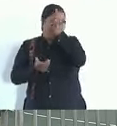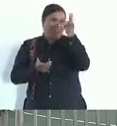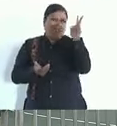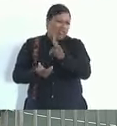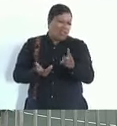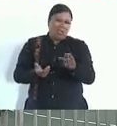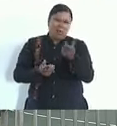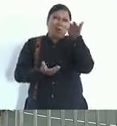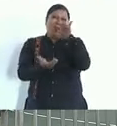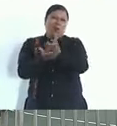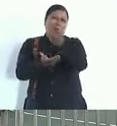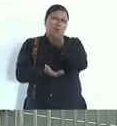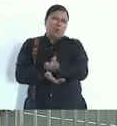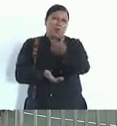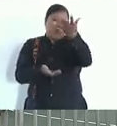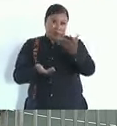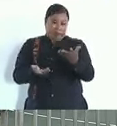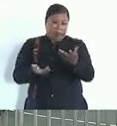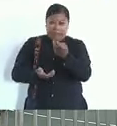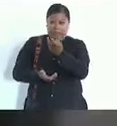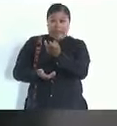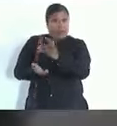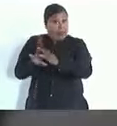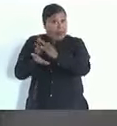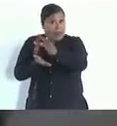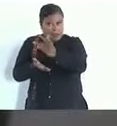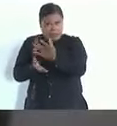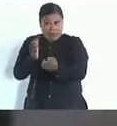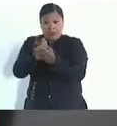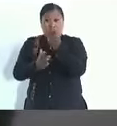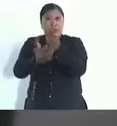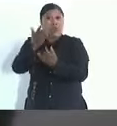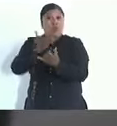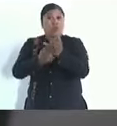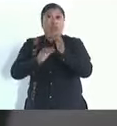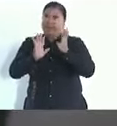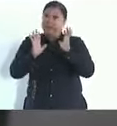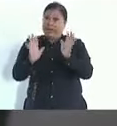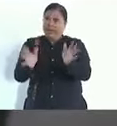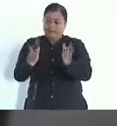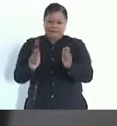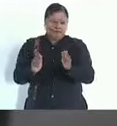altísimos costos. Gracias a este proyecto se entregaron así